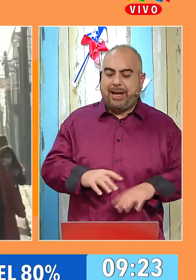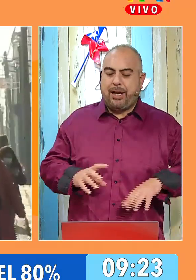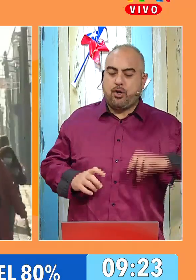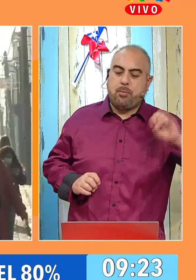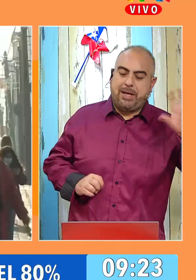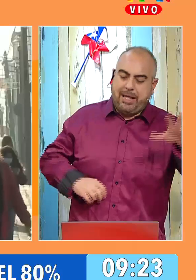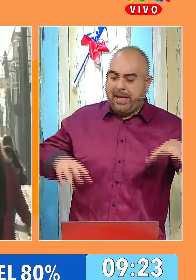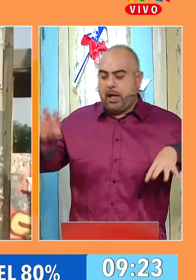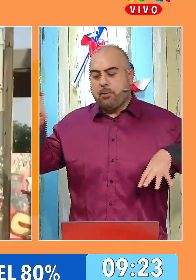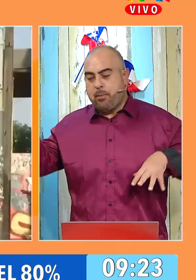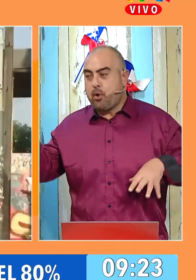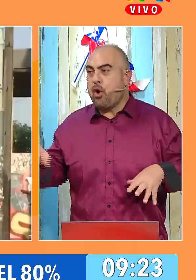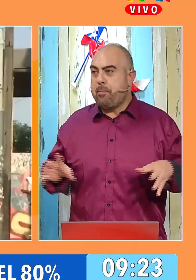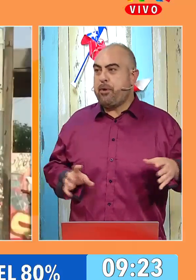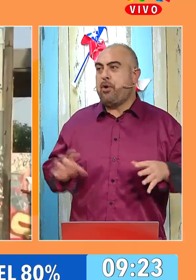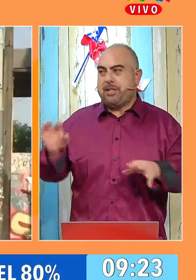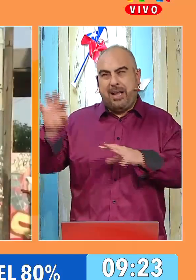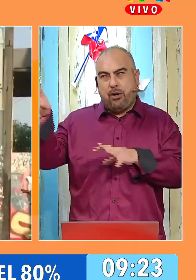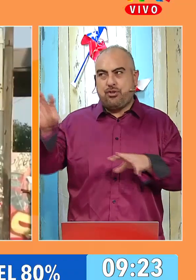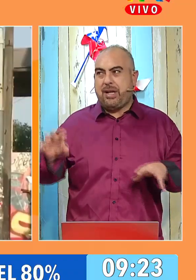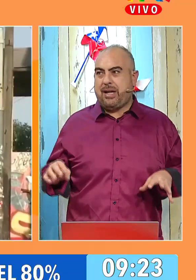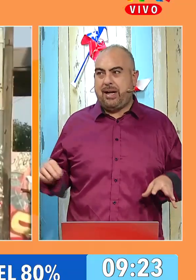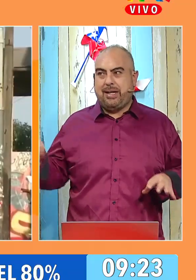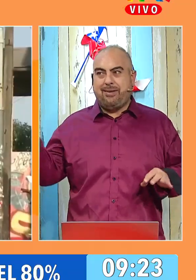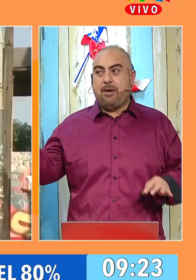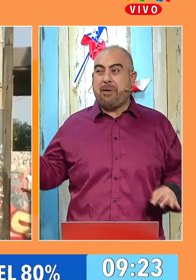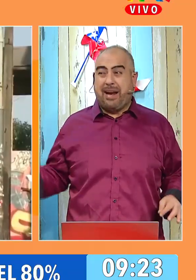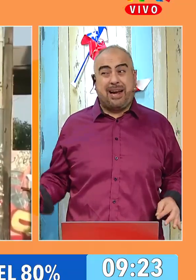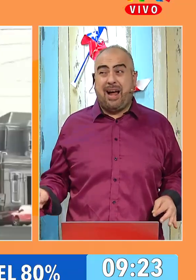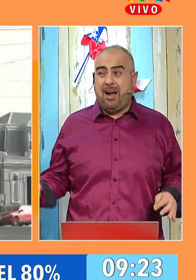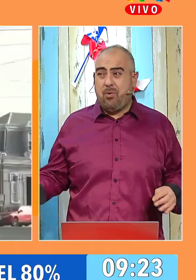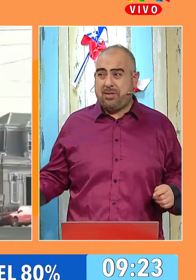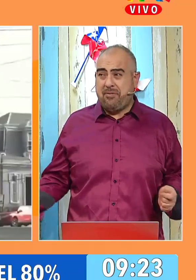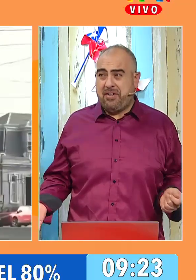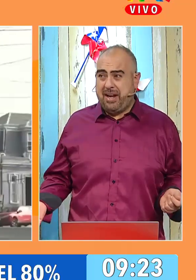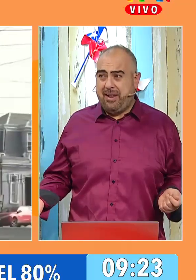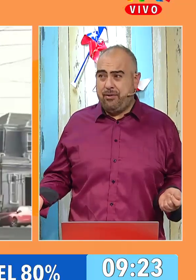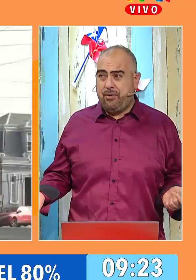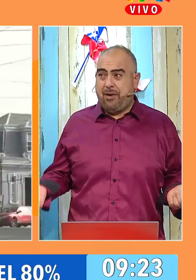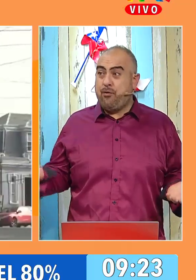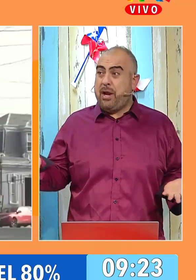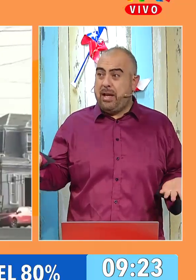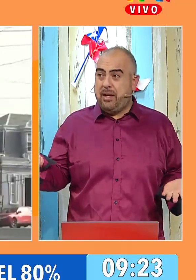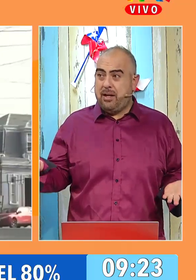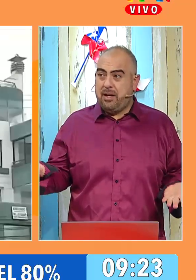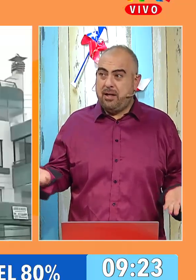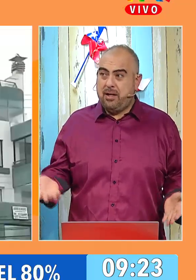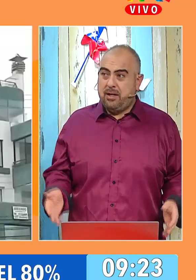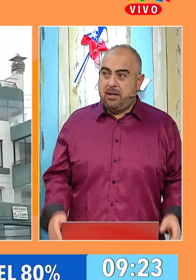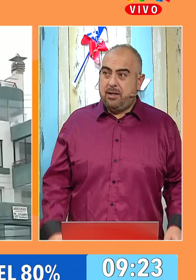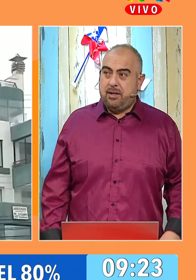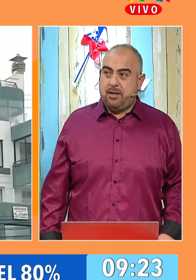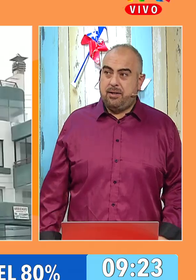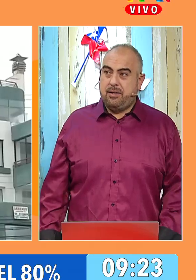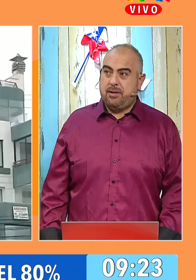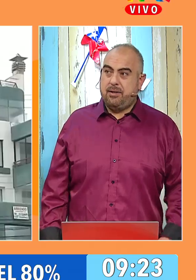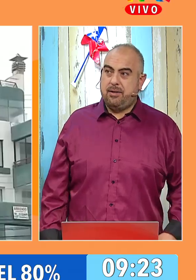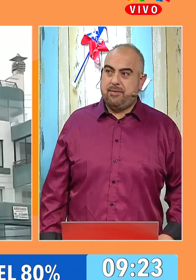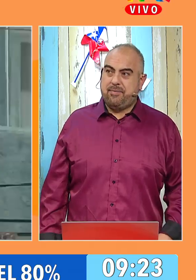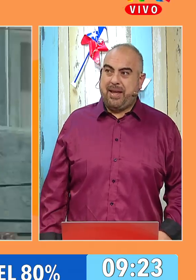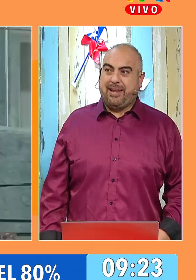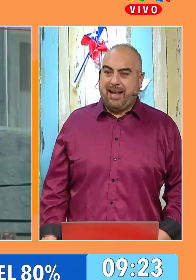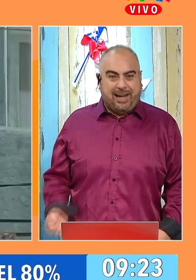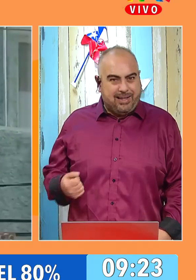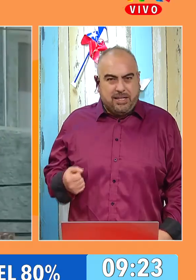turismo tan lejano como Iquique, como Pucón, pero así algo cerca la gente va como a Rancagua, San Fernando, a Buin. A Talca va mucha gente en la región del